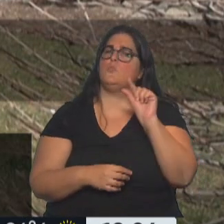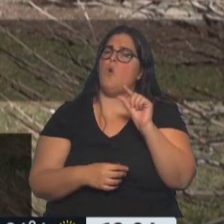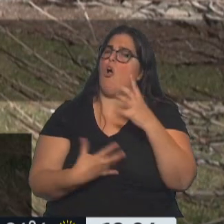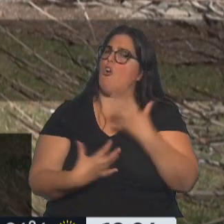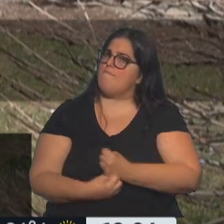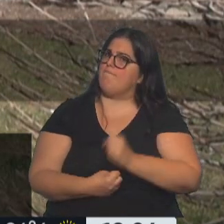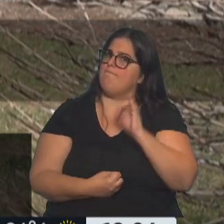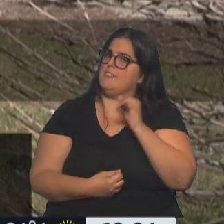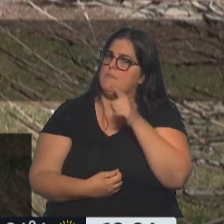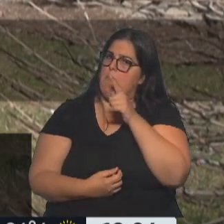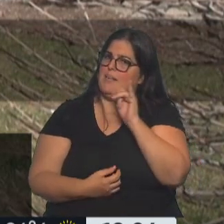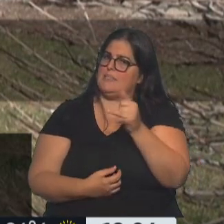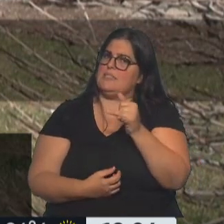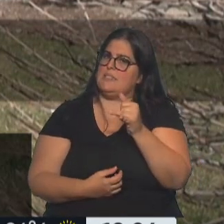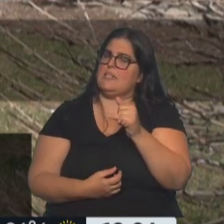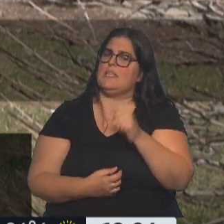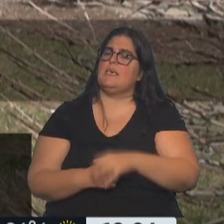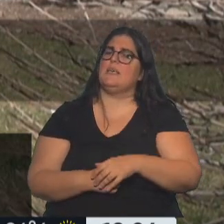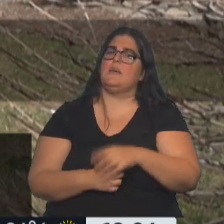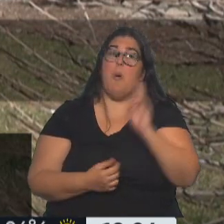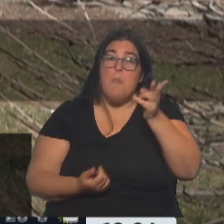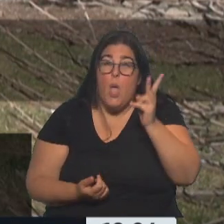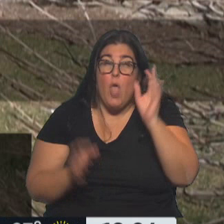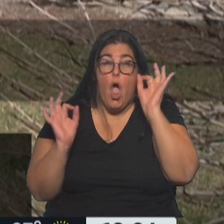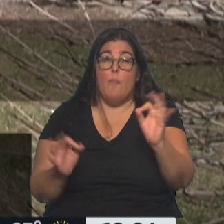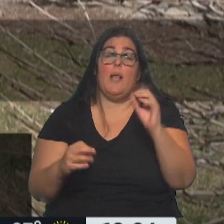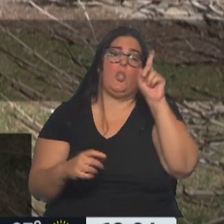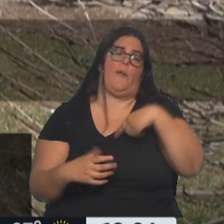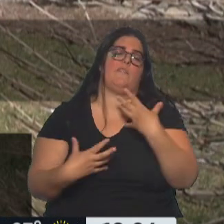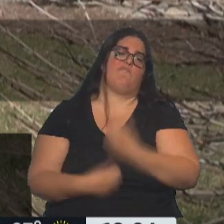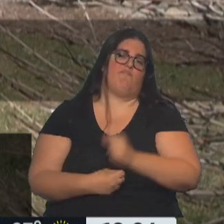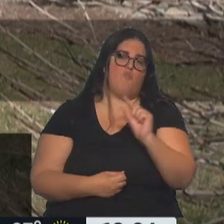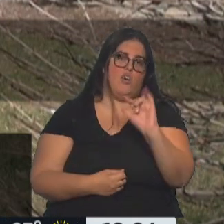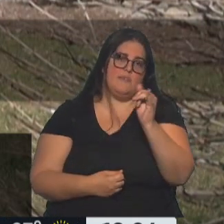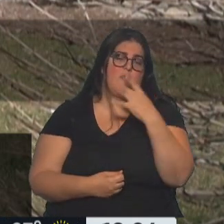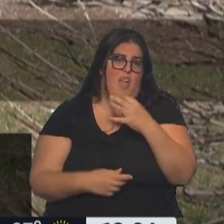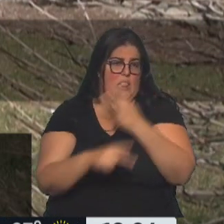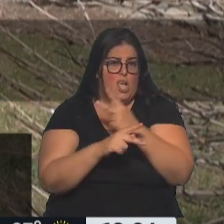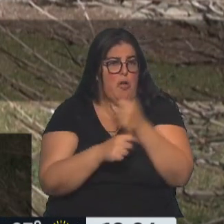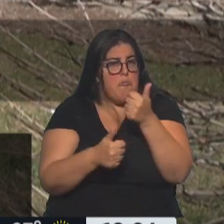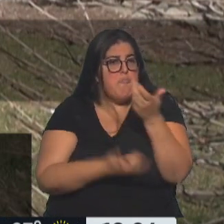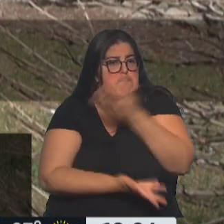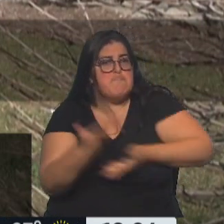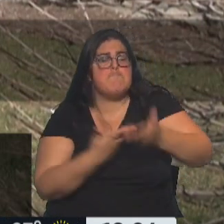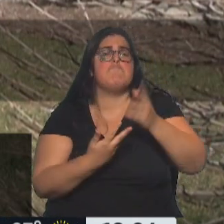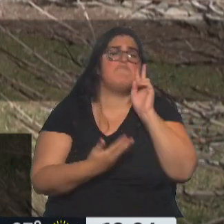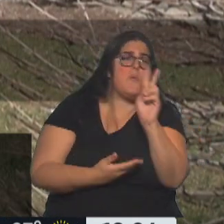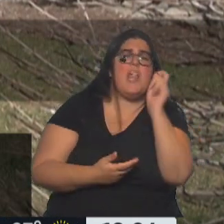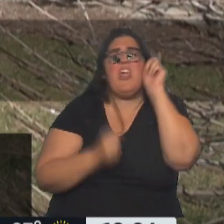I feel like, if it's completely banned, because it's definitely a good platform to share and get your ideas out there, especially as an